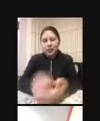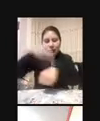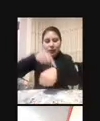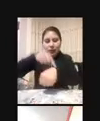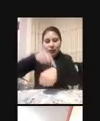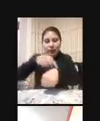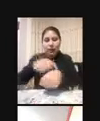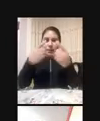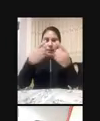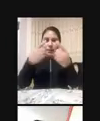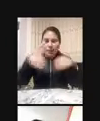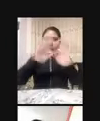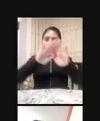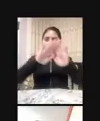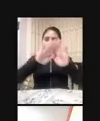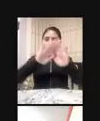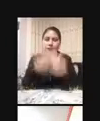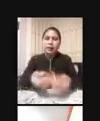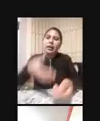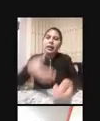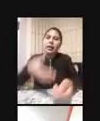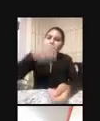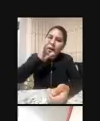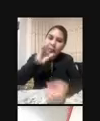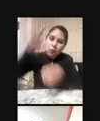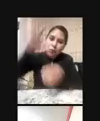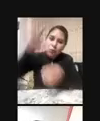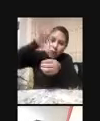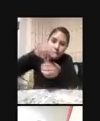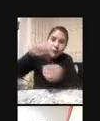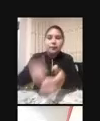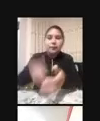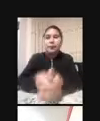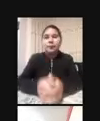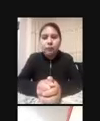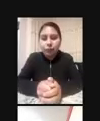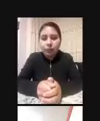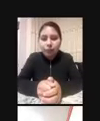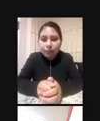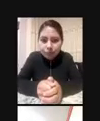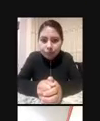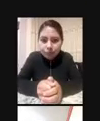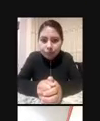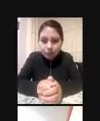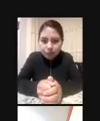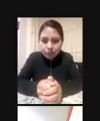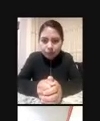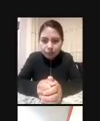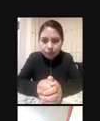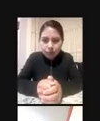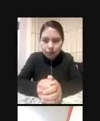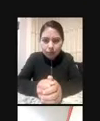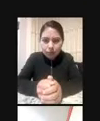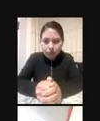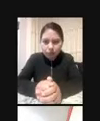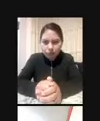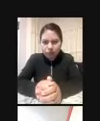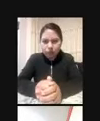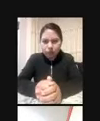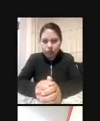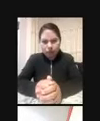a gráficos, ¿no? Dibujos. Entonces, Margarita no va a tener una complicación de entender ahora qué viene,